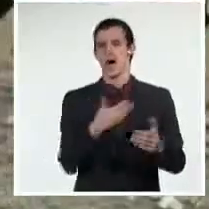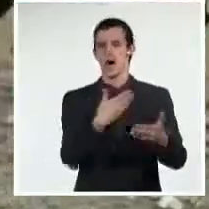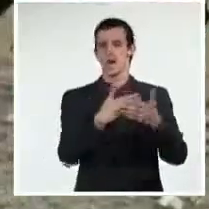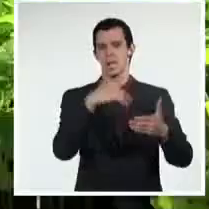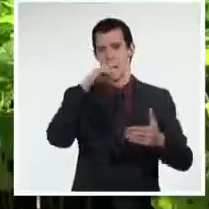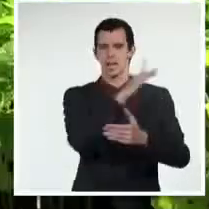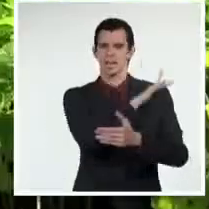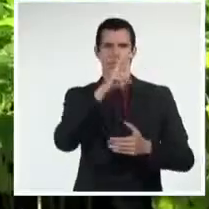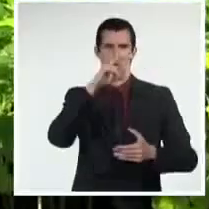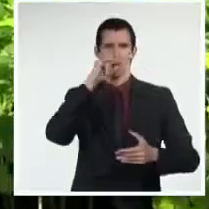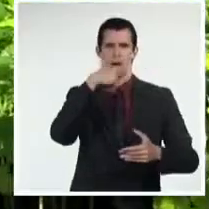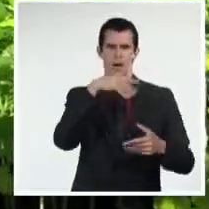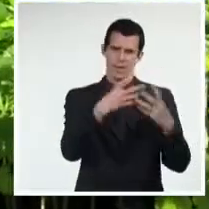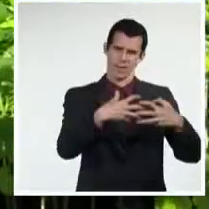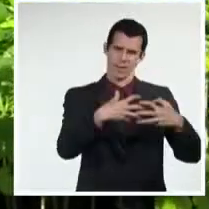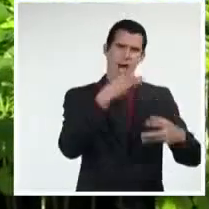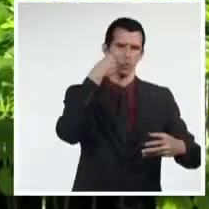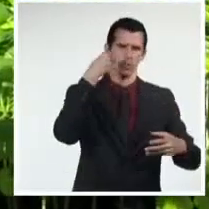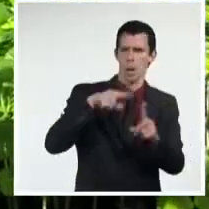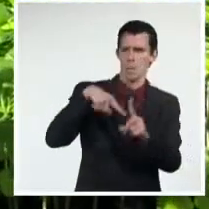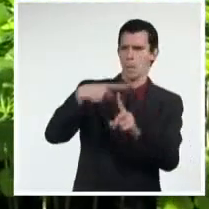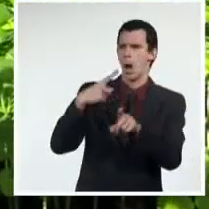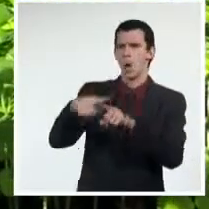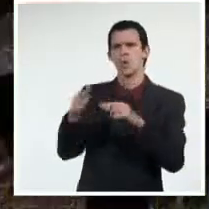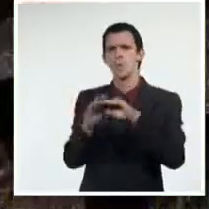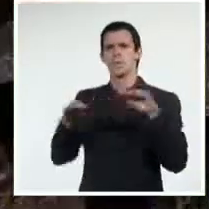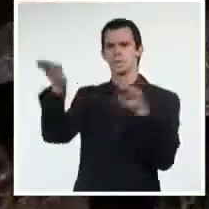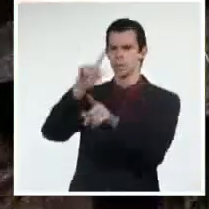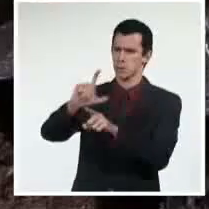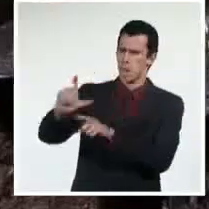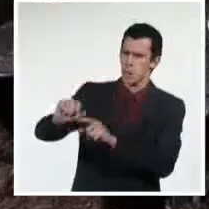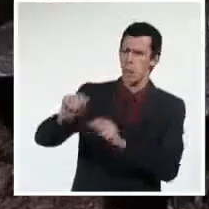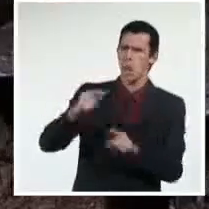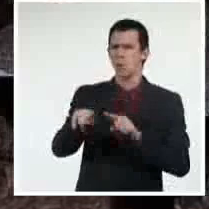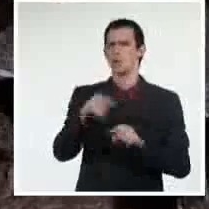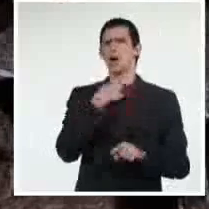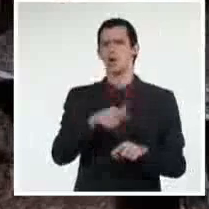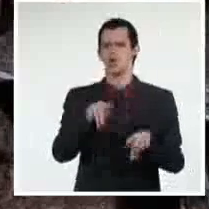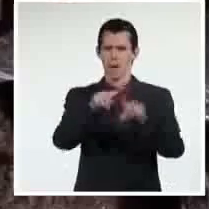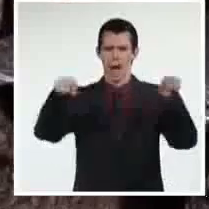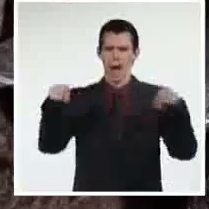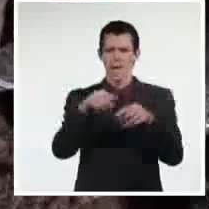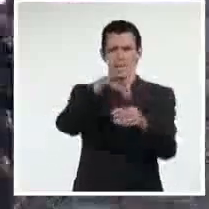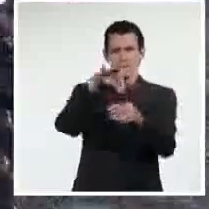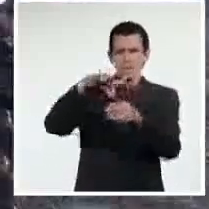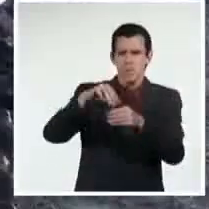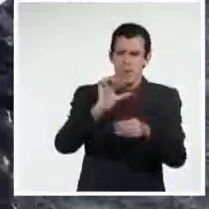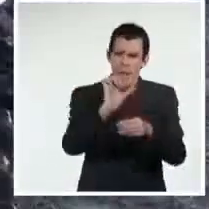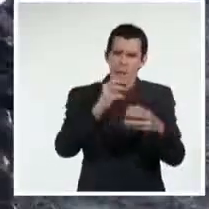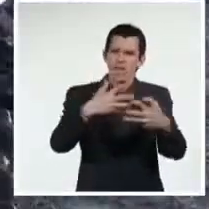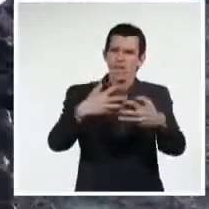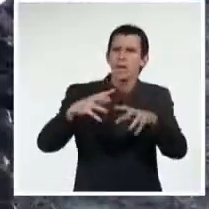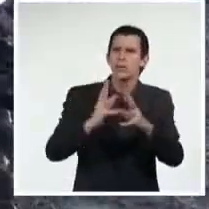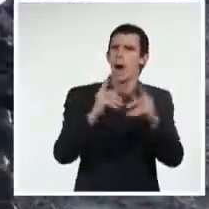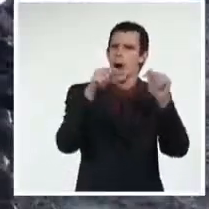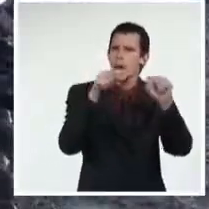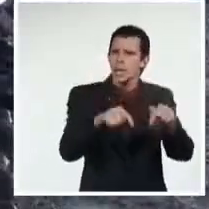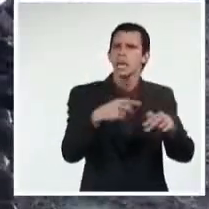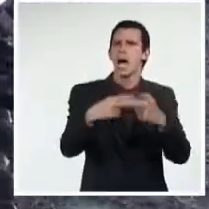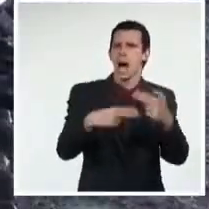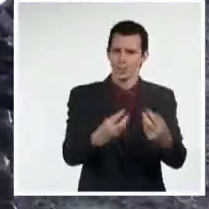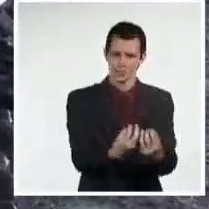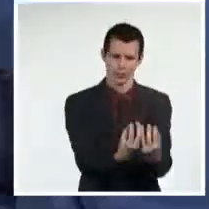Ministerio de la Agricultura, así como fortalecer las fincas de semillas, para lo cual trascendió en la reunión, están creadas